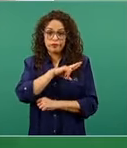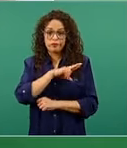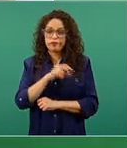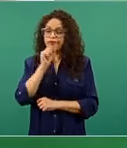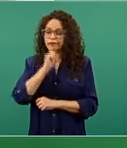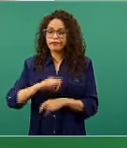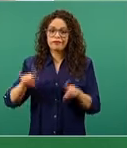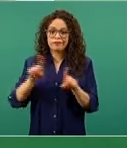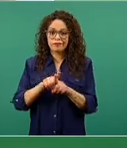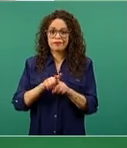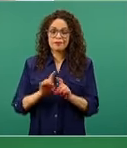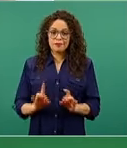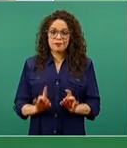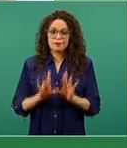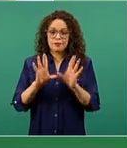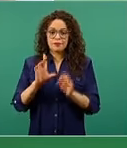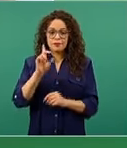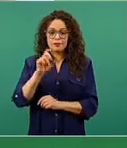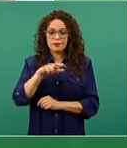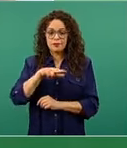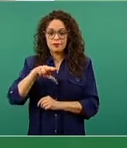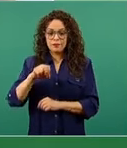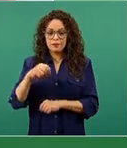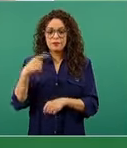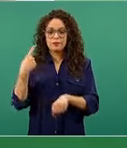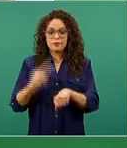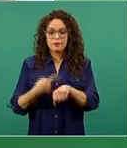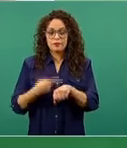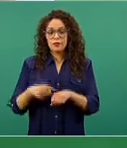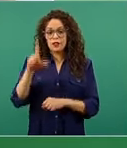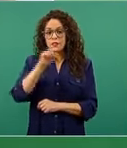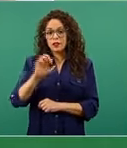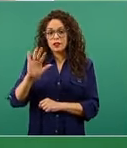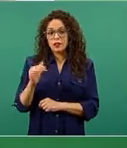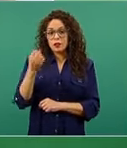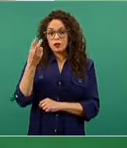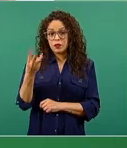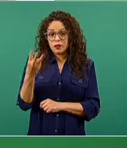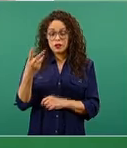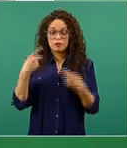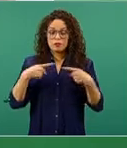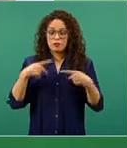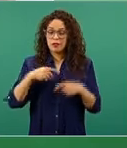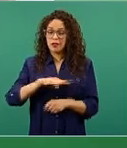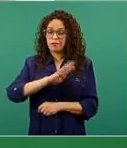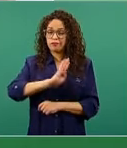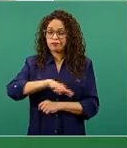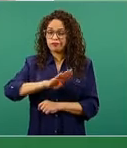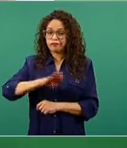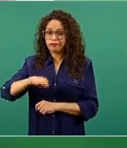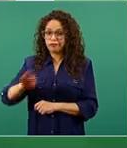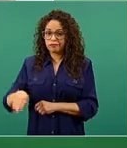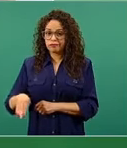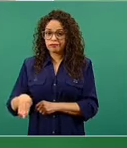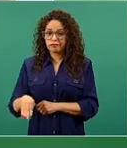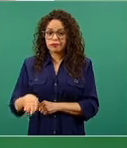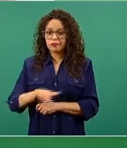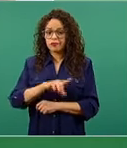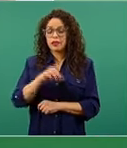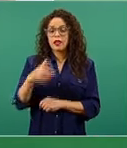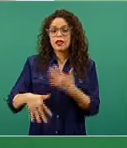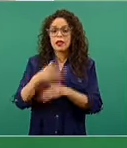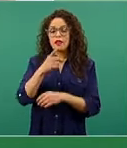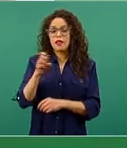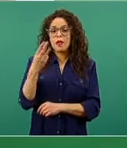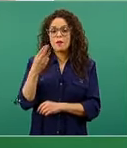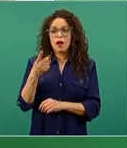y lamentablemente 153 de ellos perdieron la vida en estos 14 meses después de que aquel 15 de marzo del año pasado